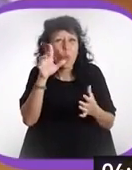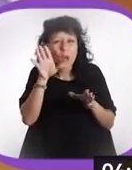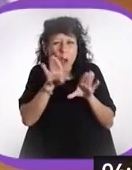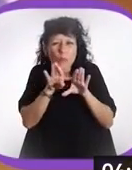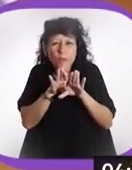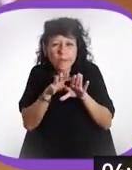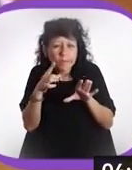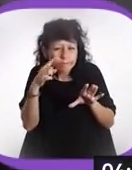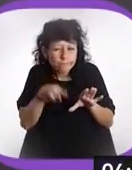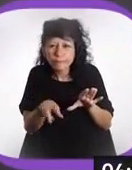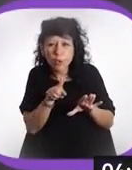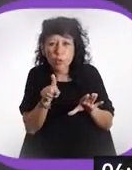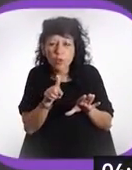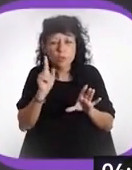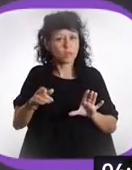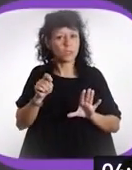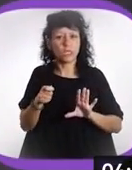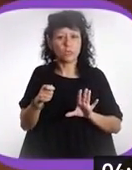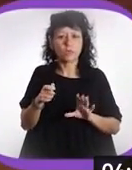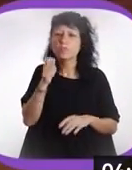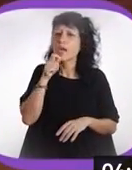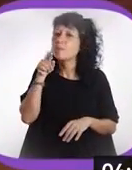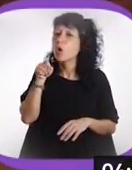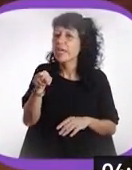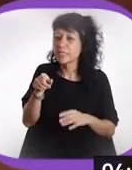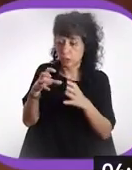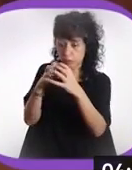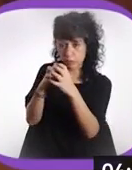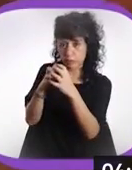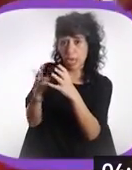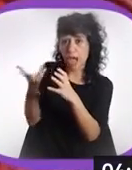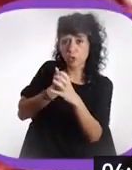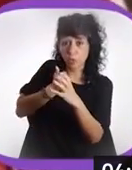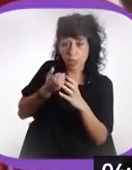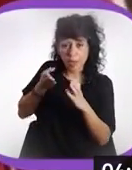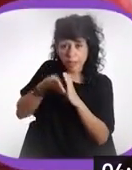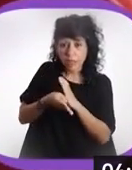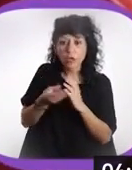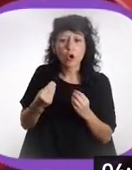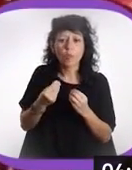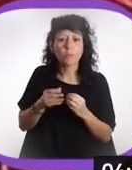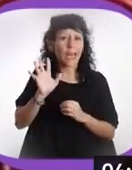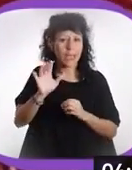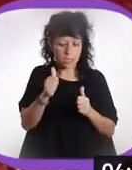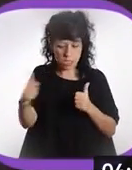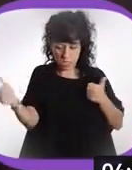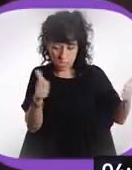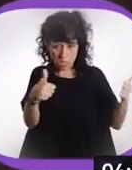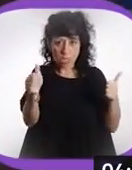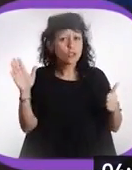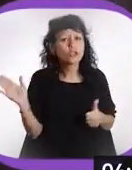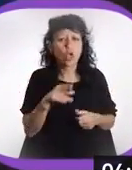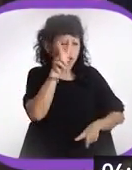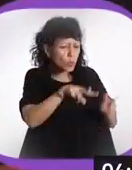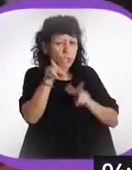¿Ah? Y si suponemos que esa es la llave, entonces todo lo que hace es falta... ¡Es la cerradura! ¡Dispérsense y busquen todos!